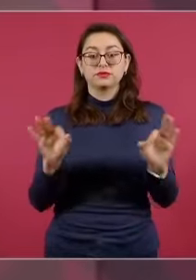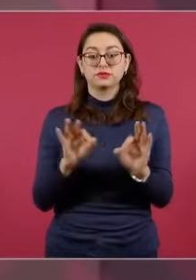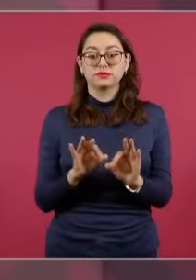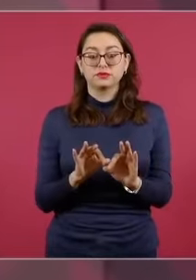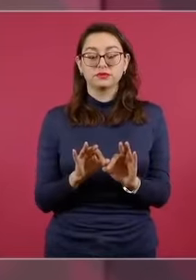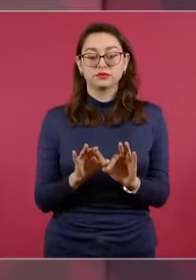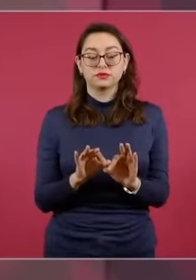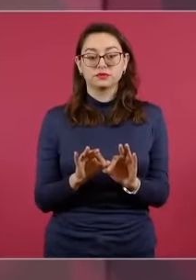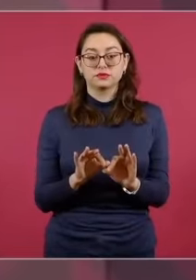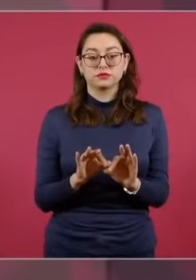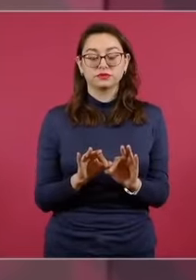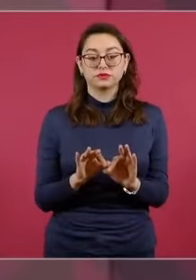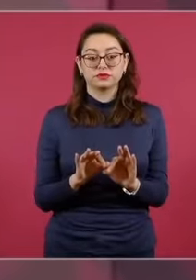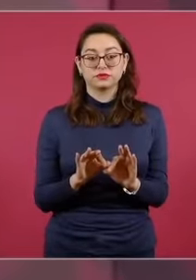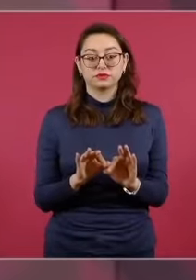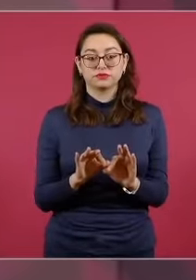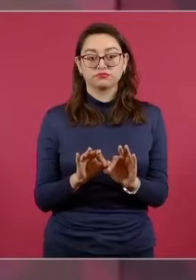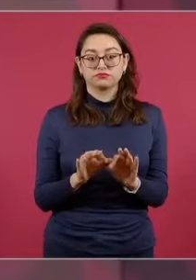ahora por eso